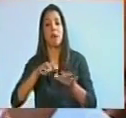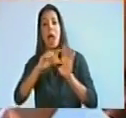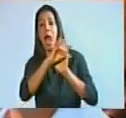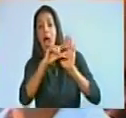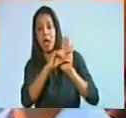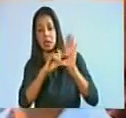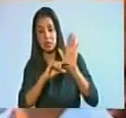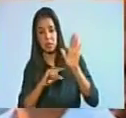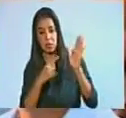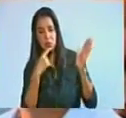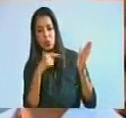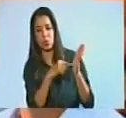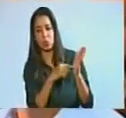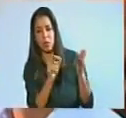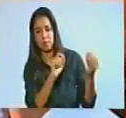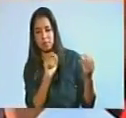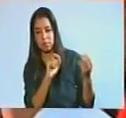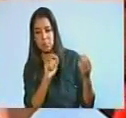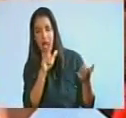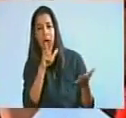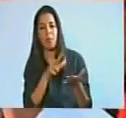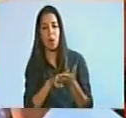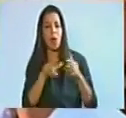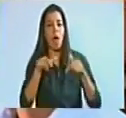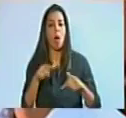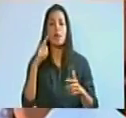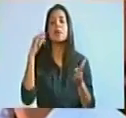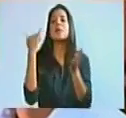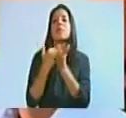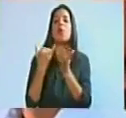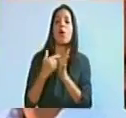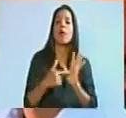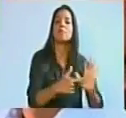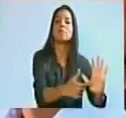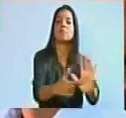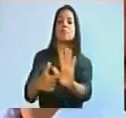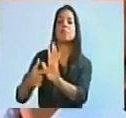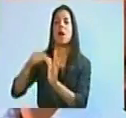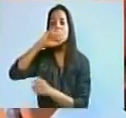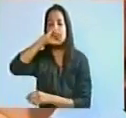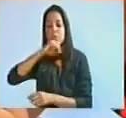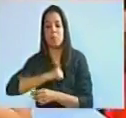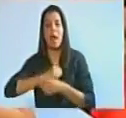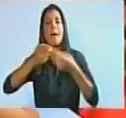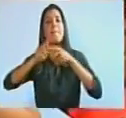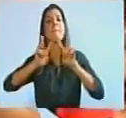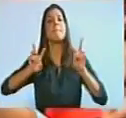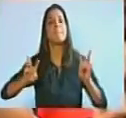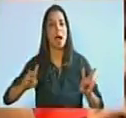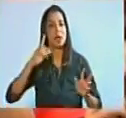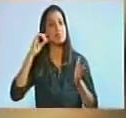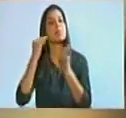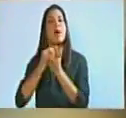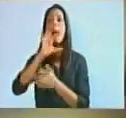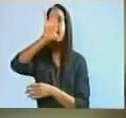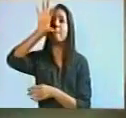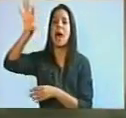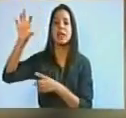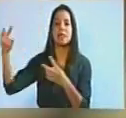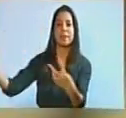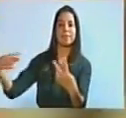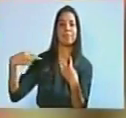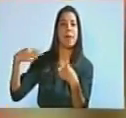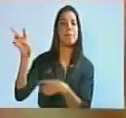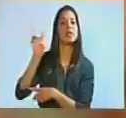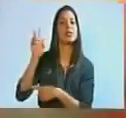artículos, estamos dándole al mundo una demostración de paz. Sepa usted, presidente, que nosotros vamos